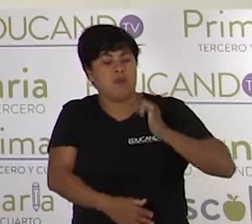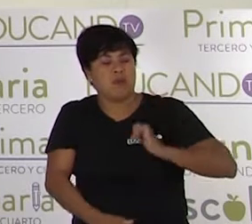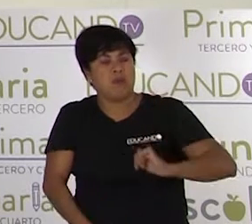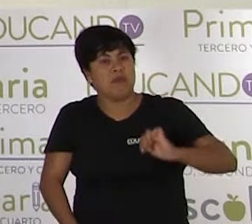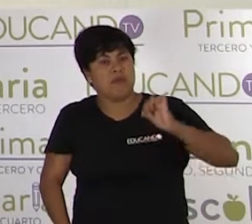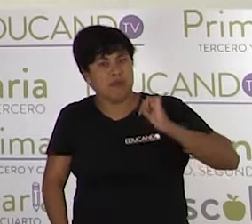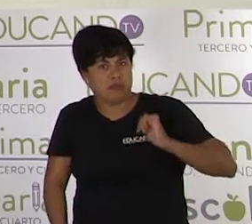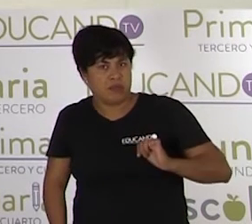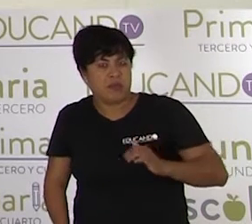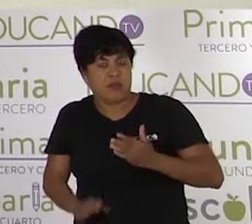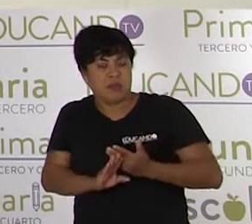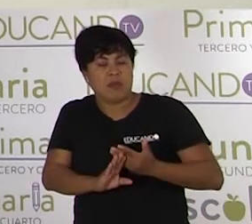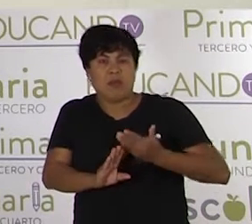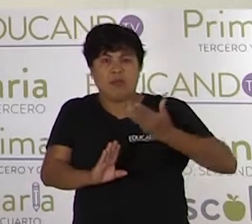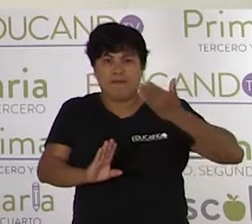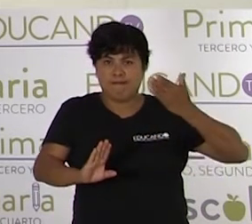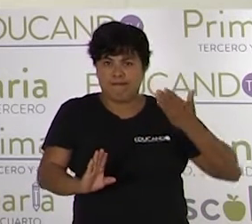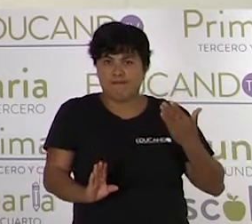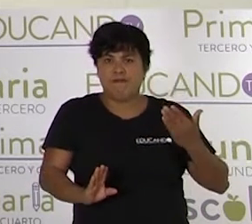que